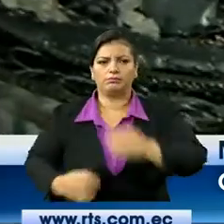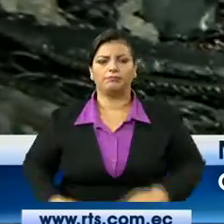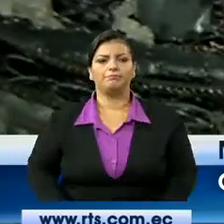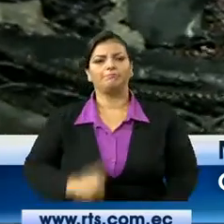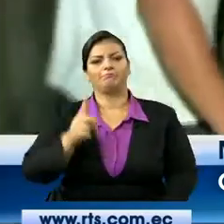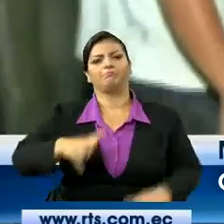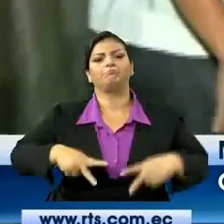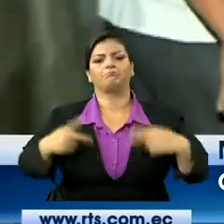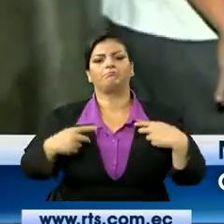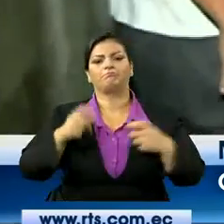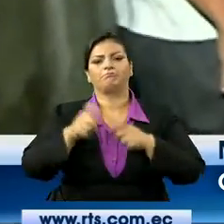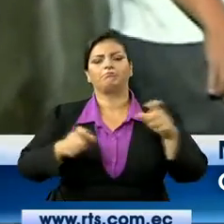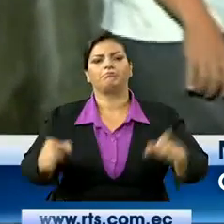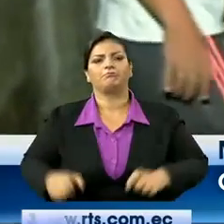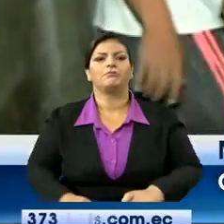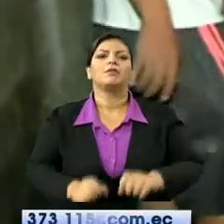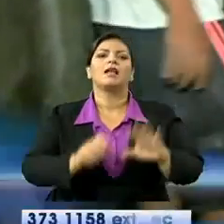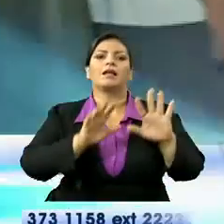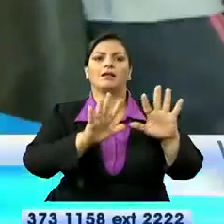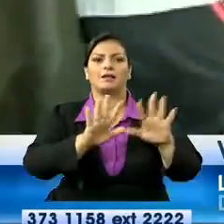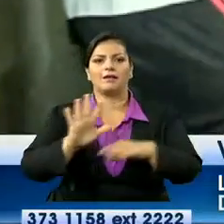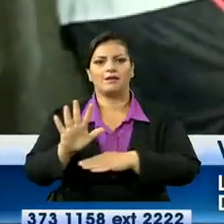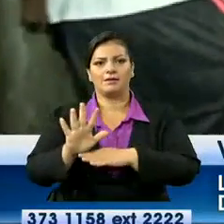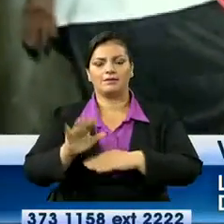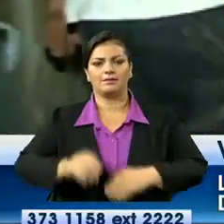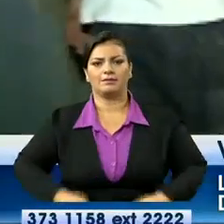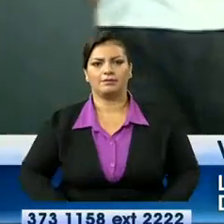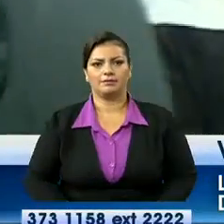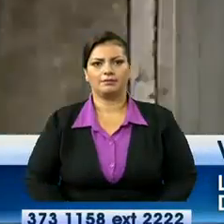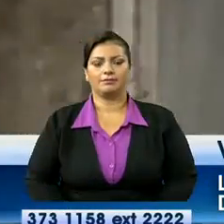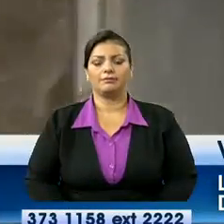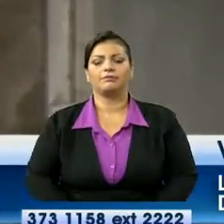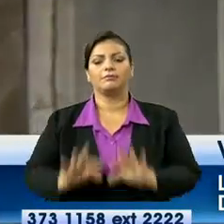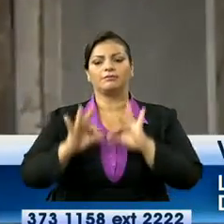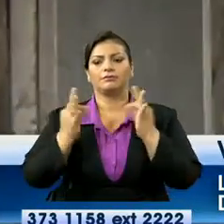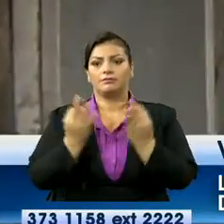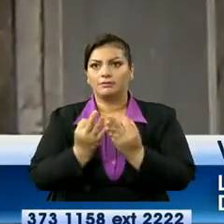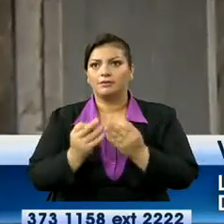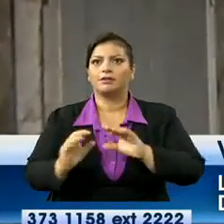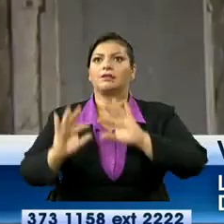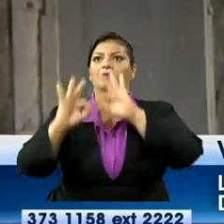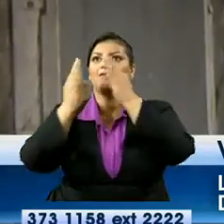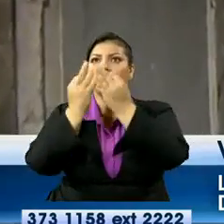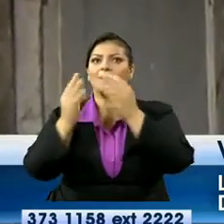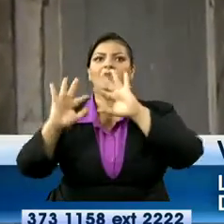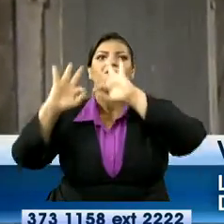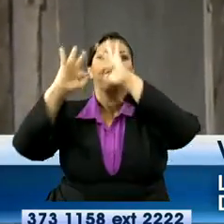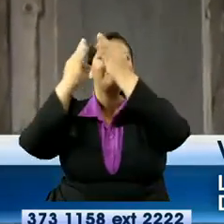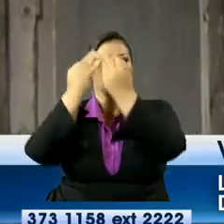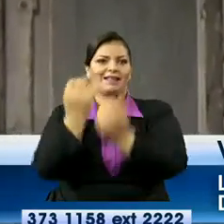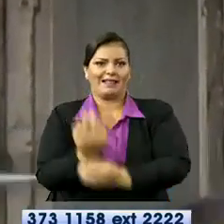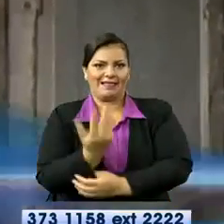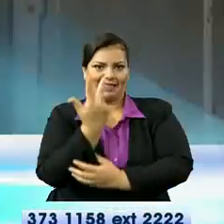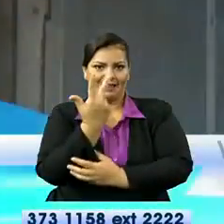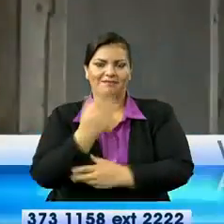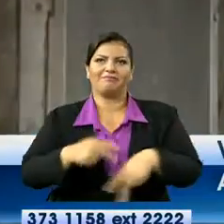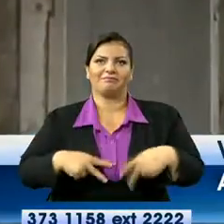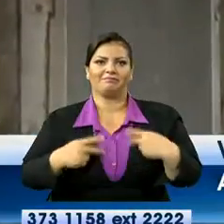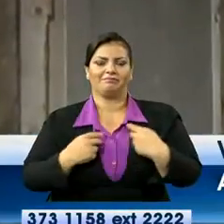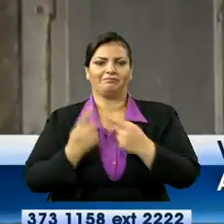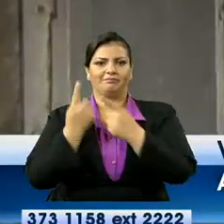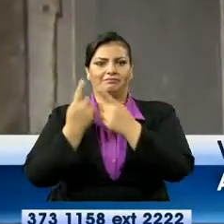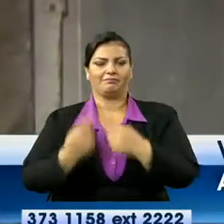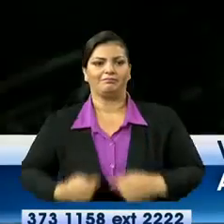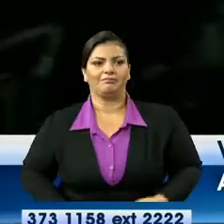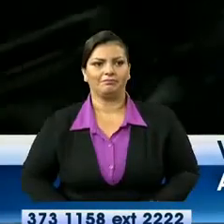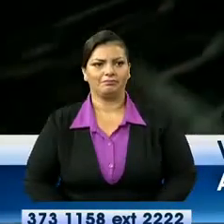15 personas, integrantes de 3 familias distintas. Nada ha quedado, nada, mire, todo, la